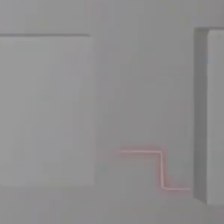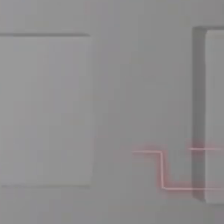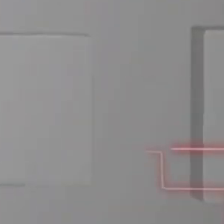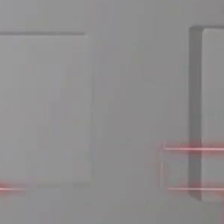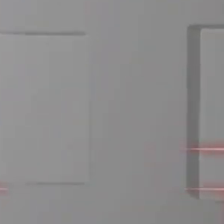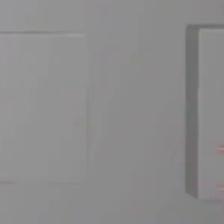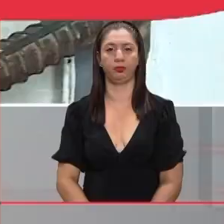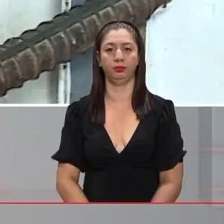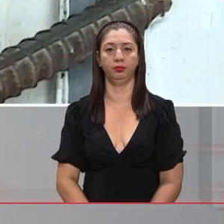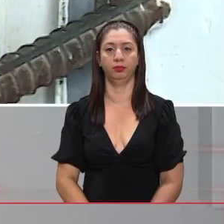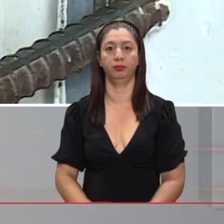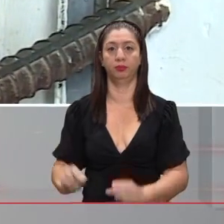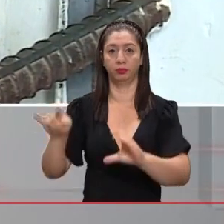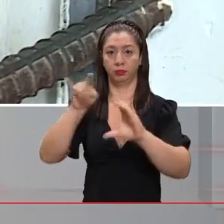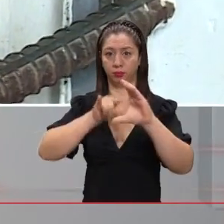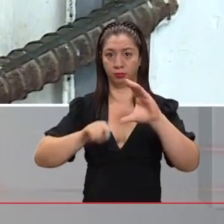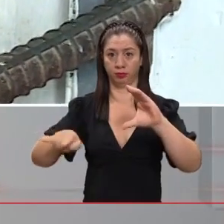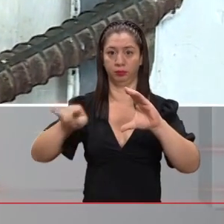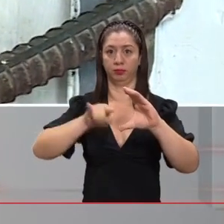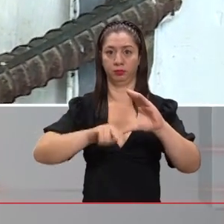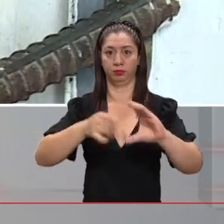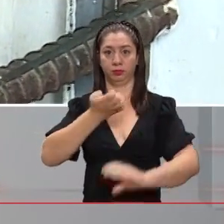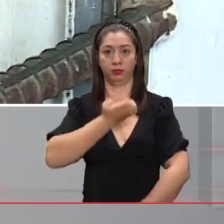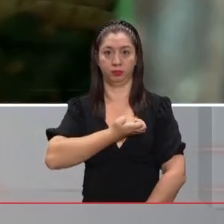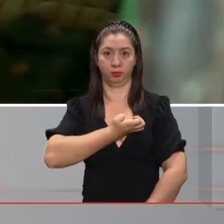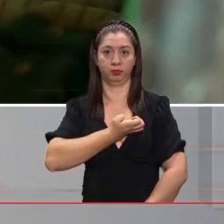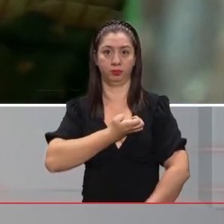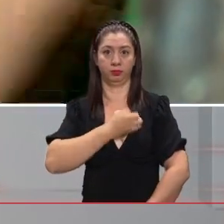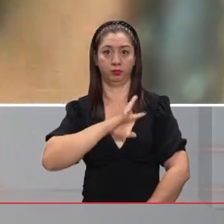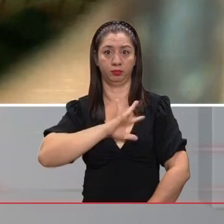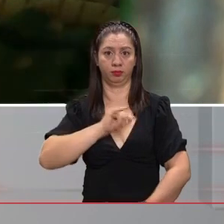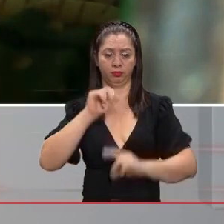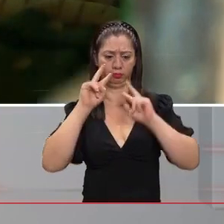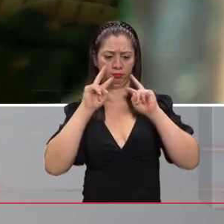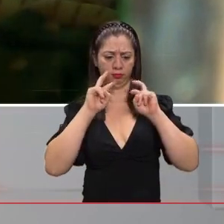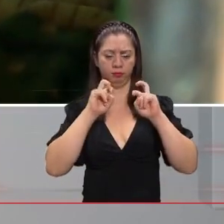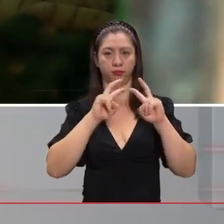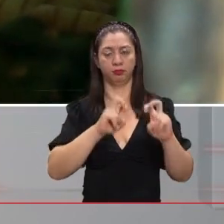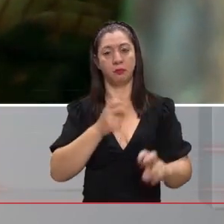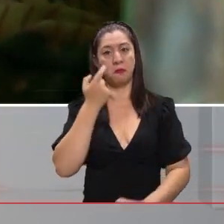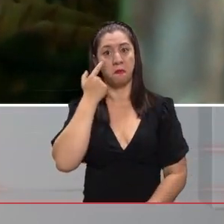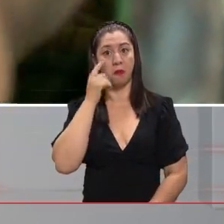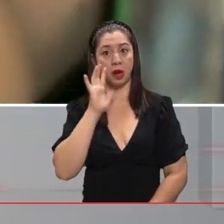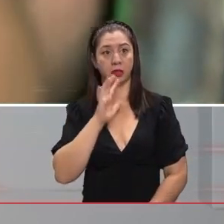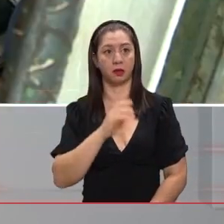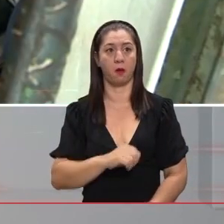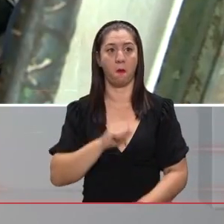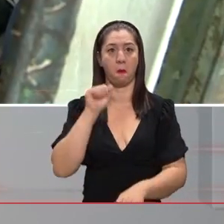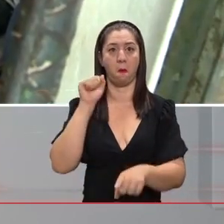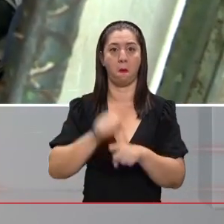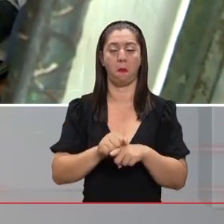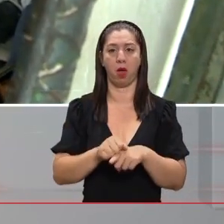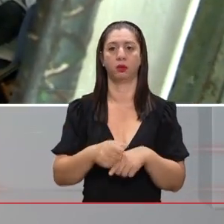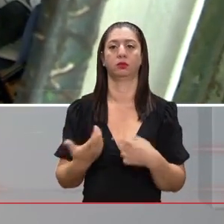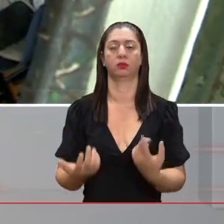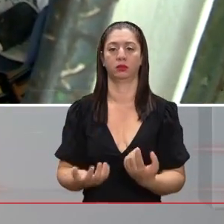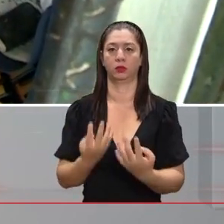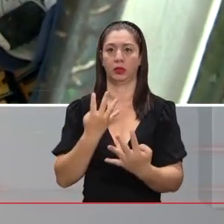La Procuraduría abrió investigación contra el alcalde de Cali, Jorge Iván Ospina, por presunta omisión para evitar el hacinamiento